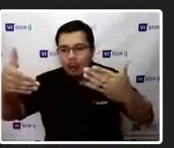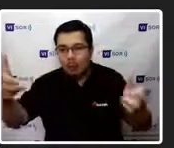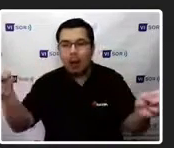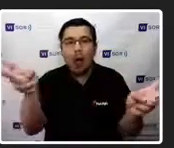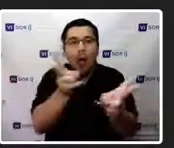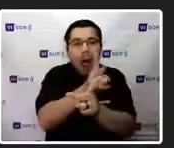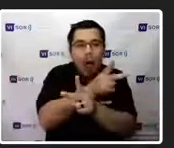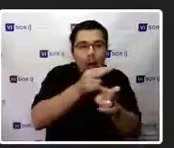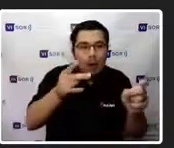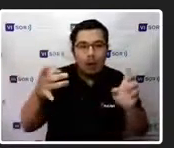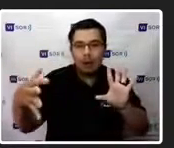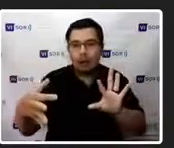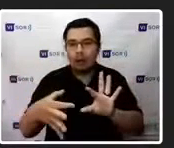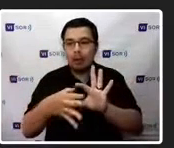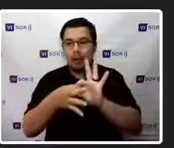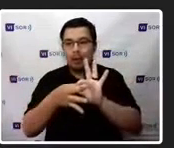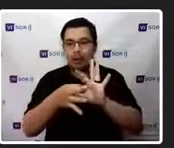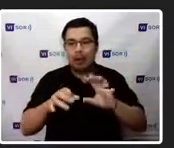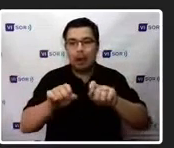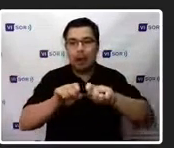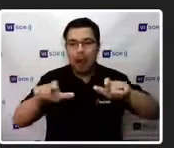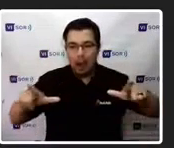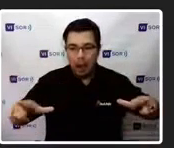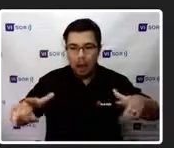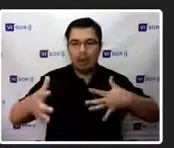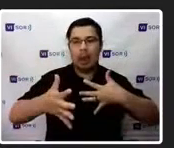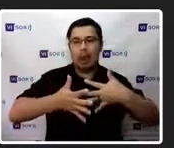naturales. Y